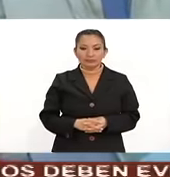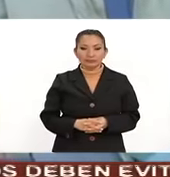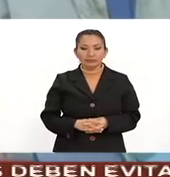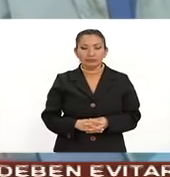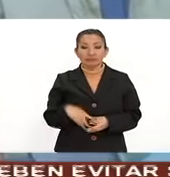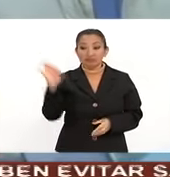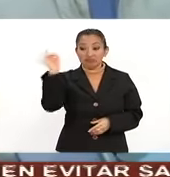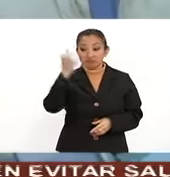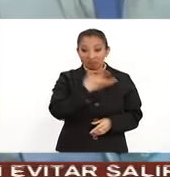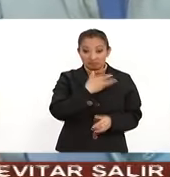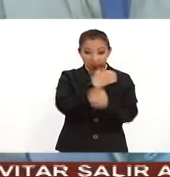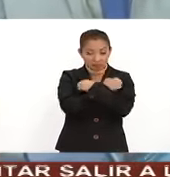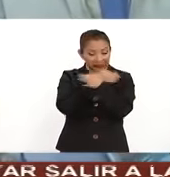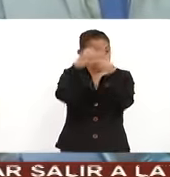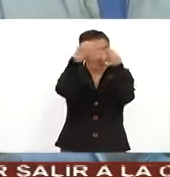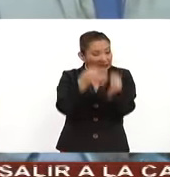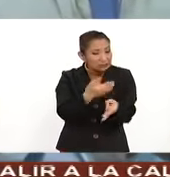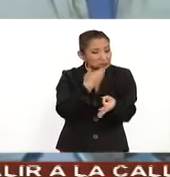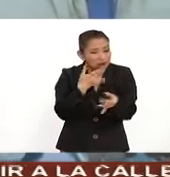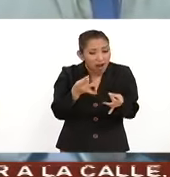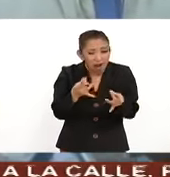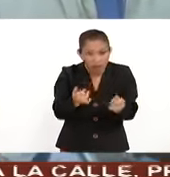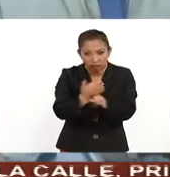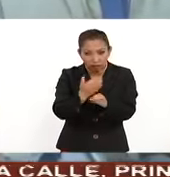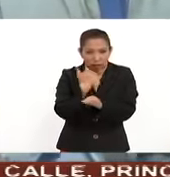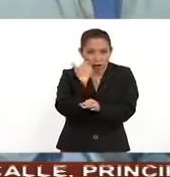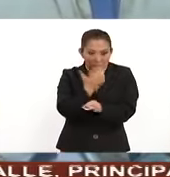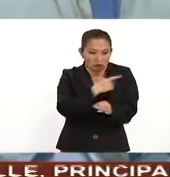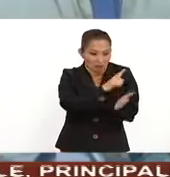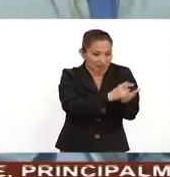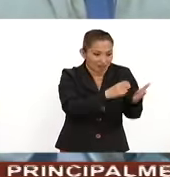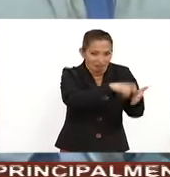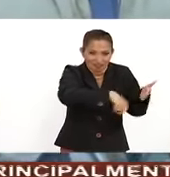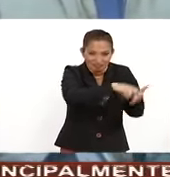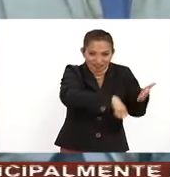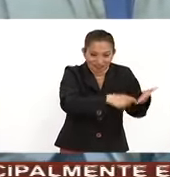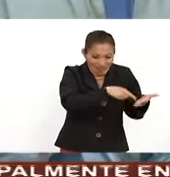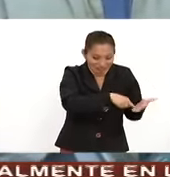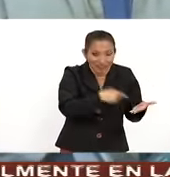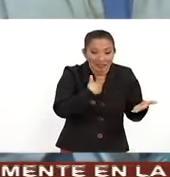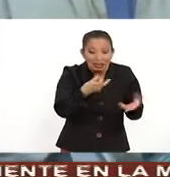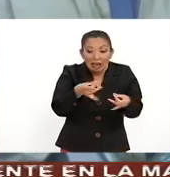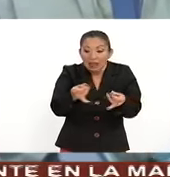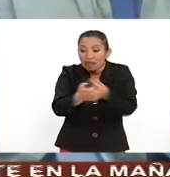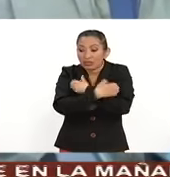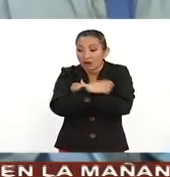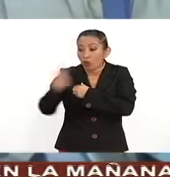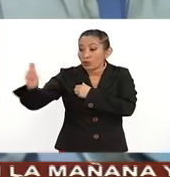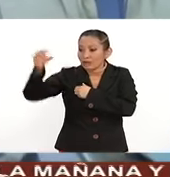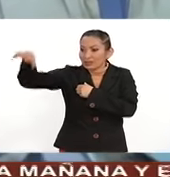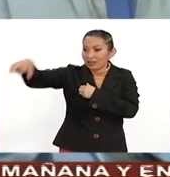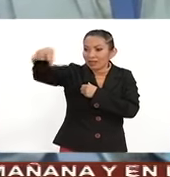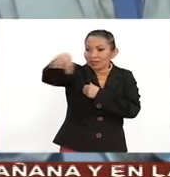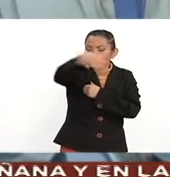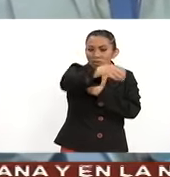Si tenemos una educación de calidad, como lo estamos buscando con la reforma educativa, y una educación de calidad con estas